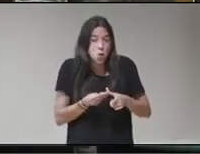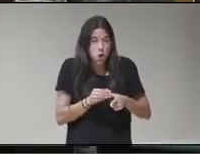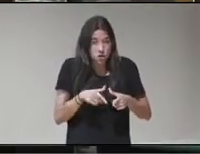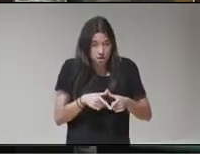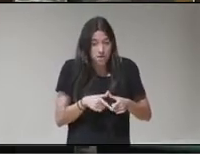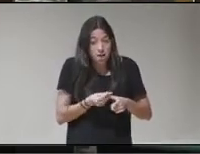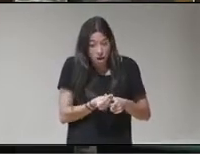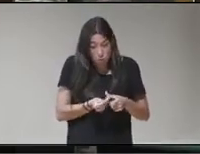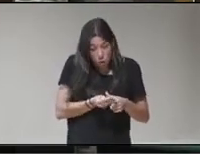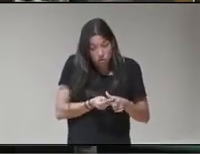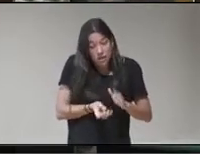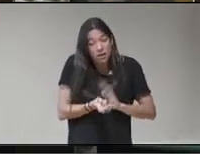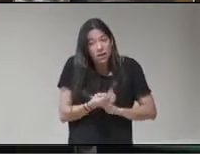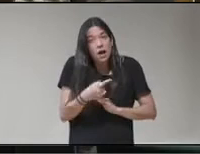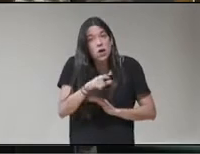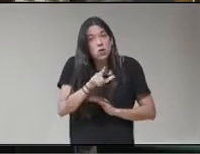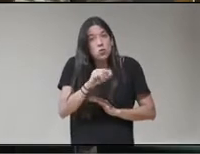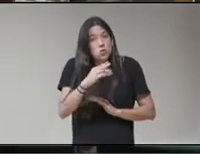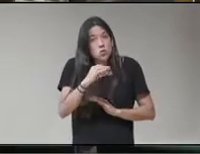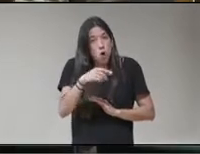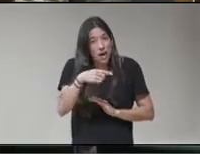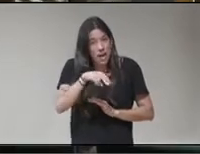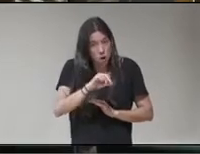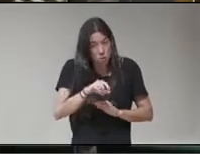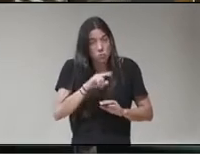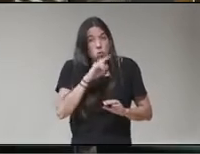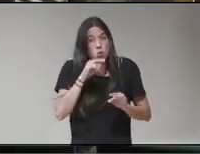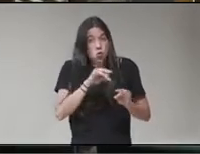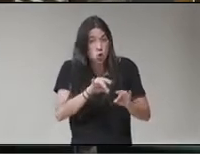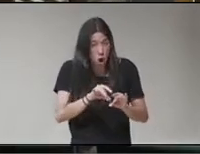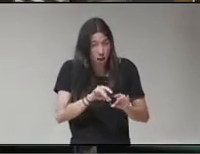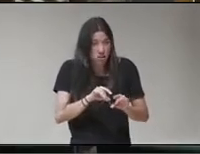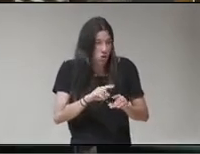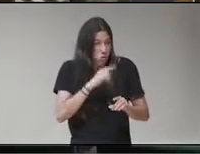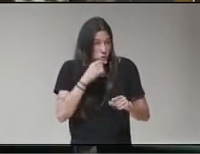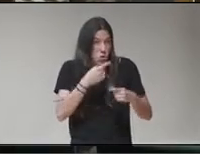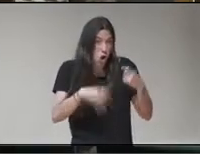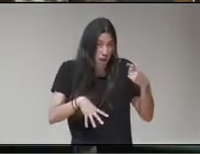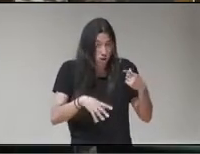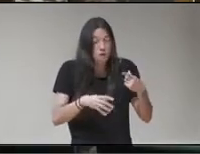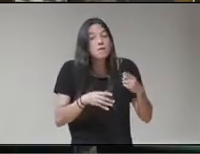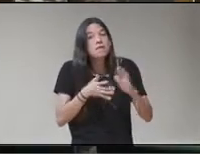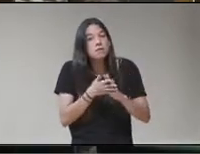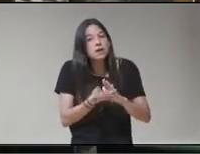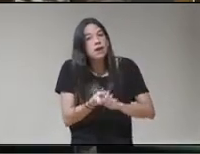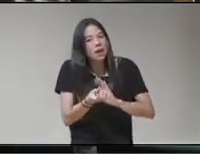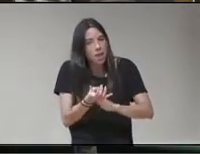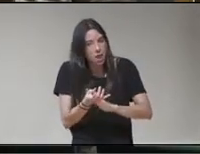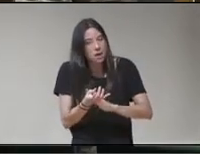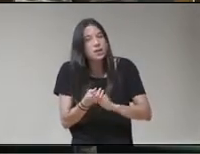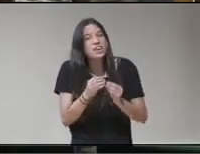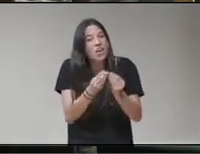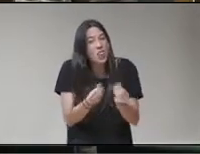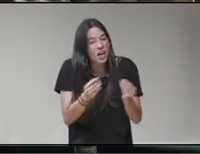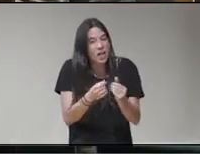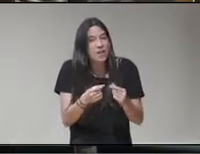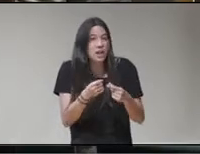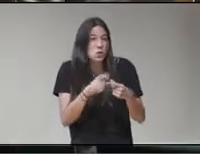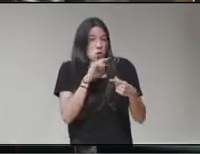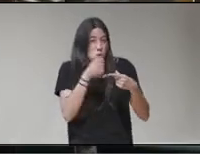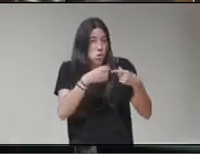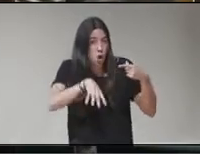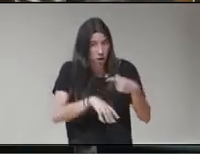segrega el glucógeno y segrega además las alfa-amilasas que van a degradar el glucógeno. Es decir, nuestro propio